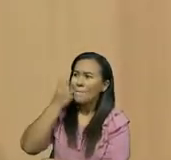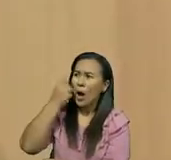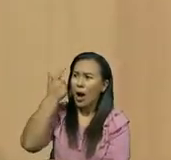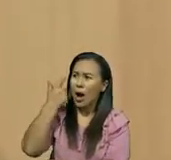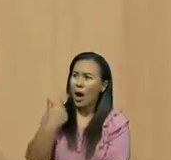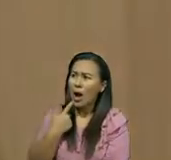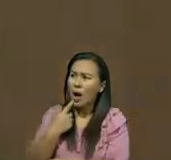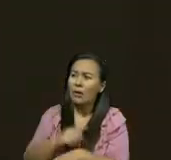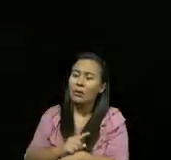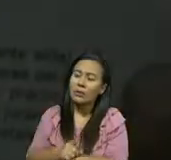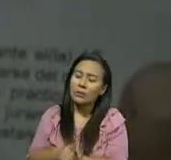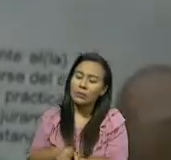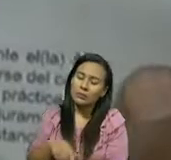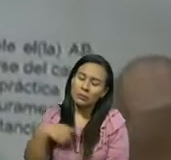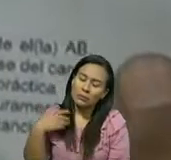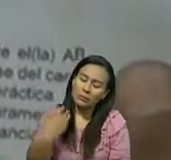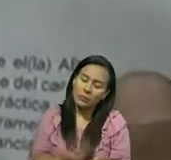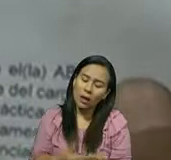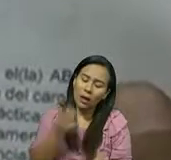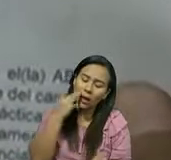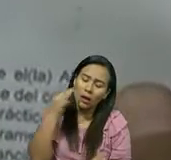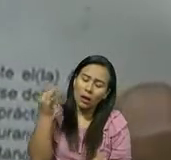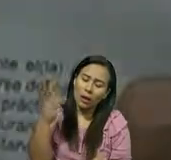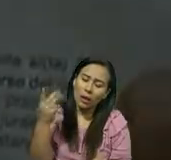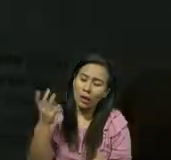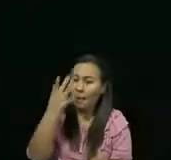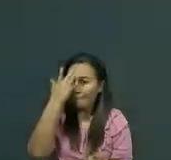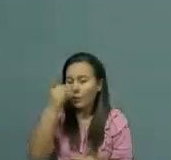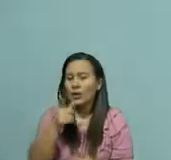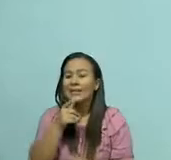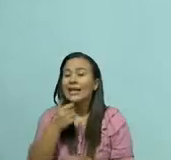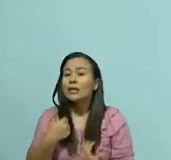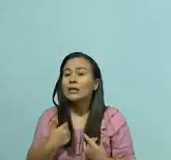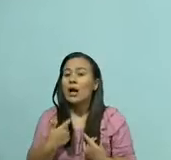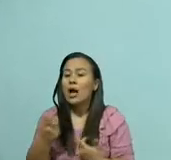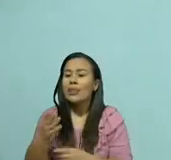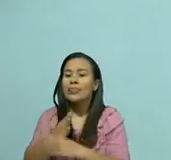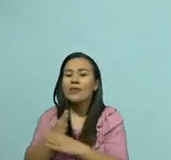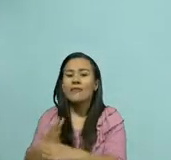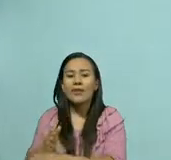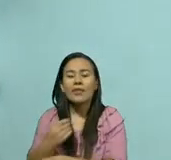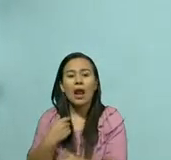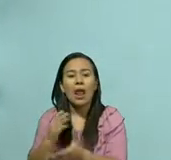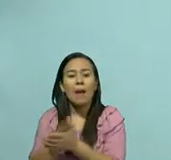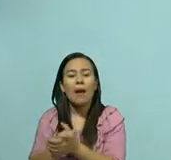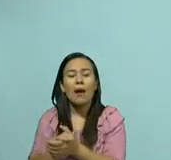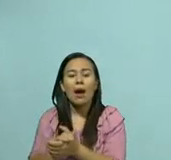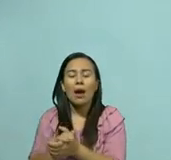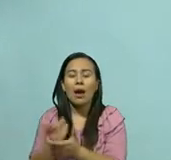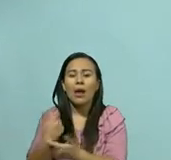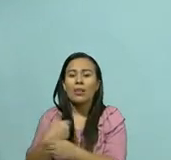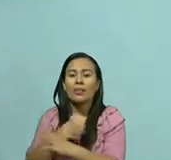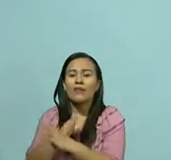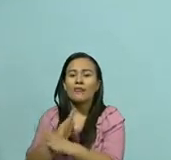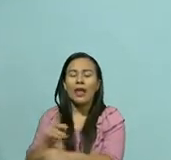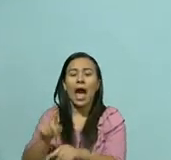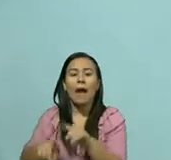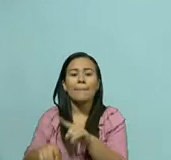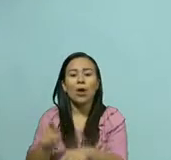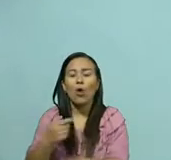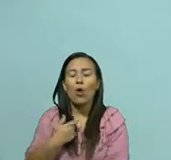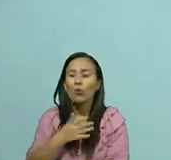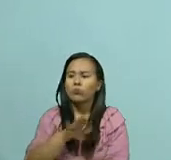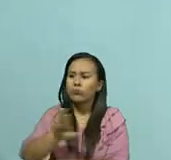varios minutos. Todo por defender a un amigo de su barrio. La mujer me dijo que sí, que tú no te metas, y un sobrino de él me dijo que no me